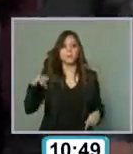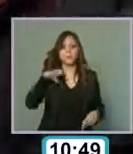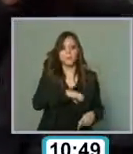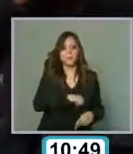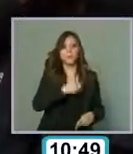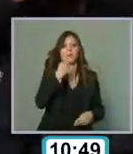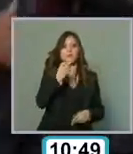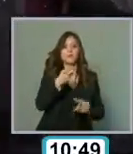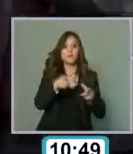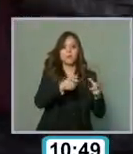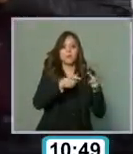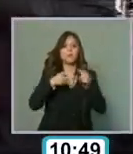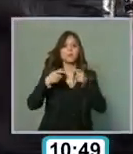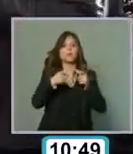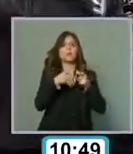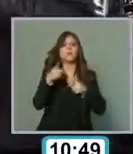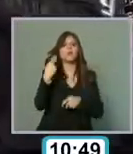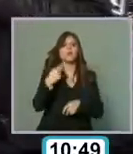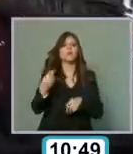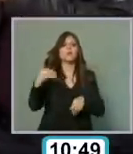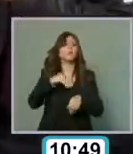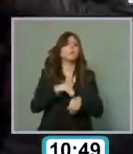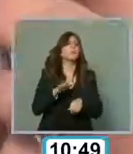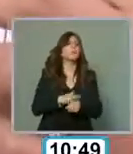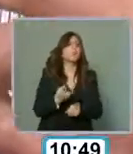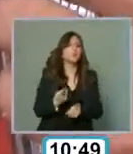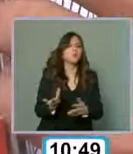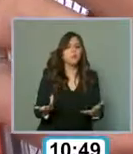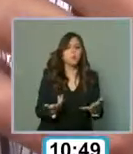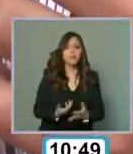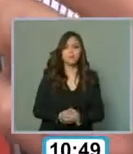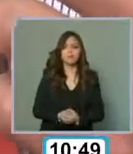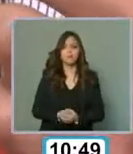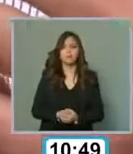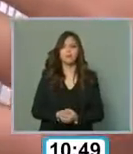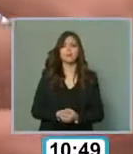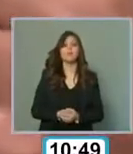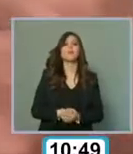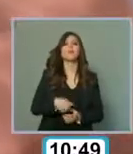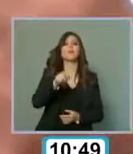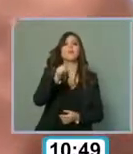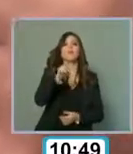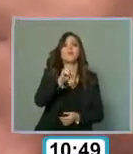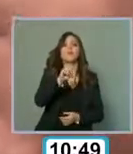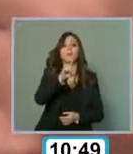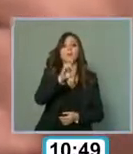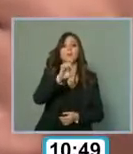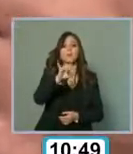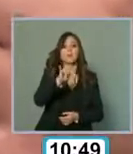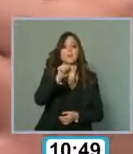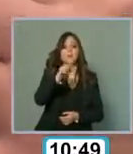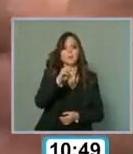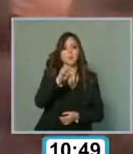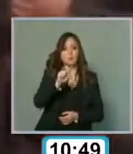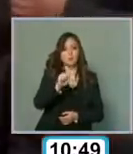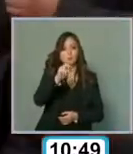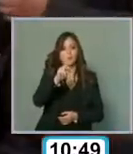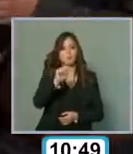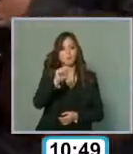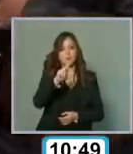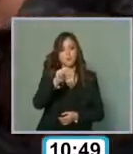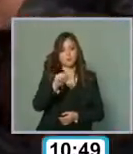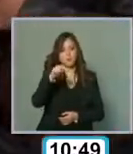material discográfico. Es ¿Por qué le correcto. pusieron así al disco? Porque el tema Lo dejamos para nunca es uno de los que más nos ha funcionado, más pide la gente por